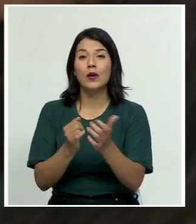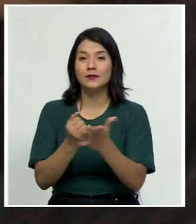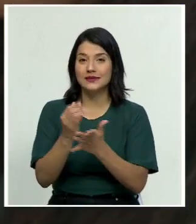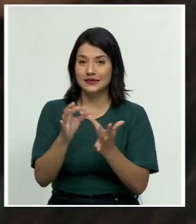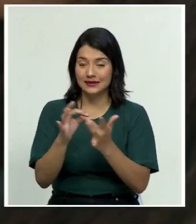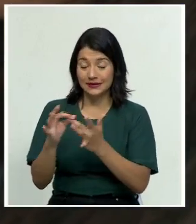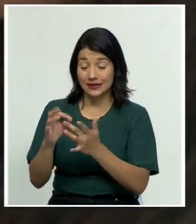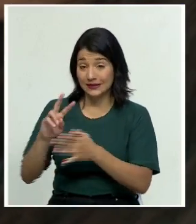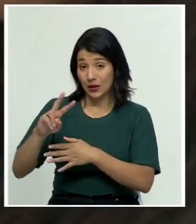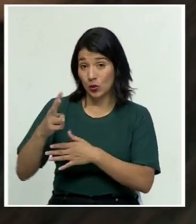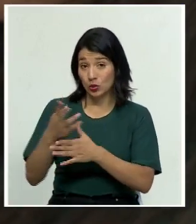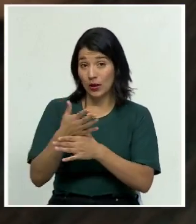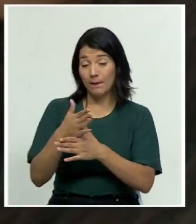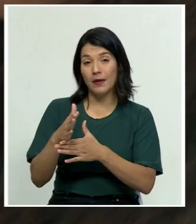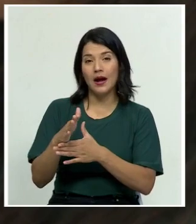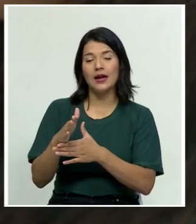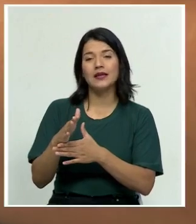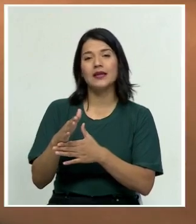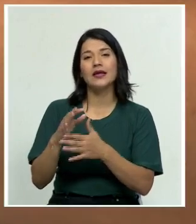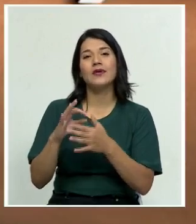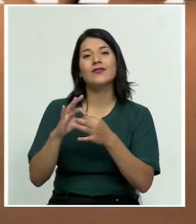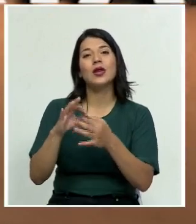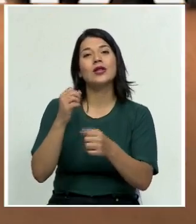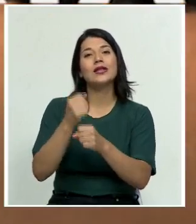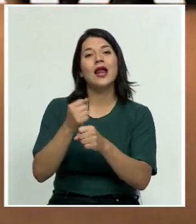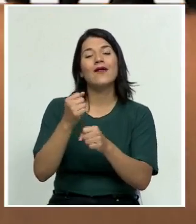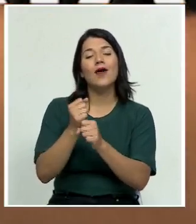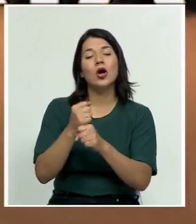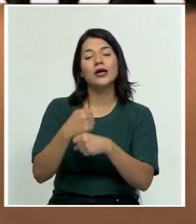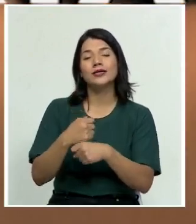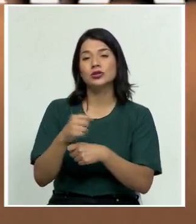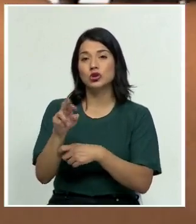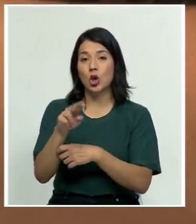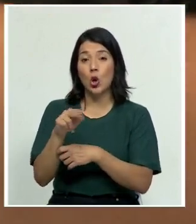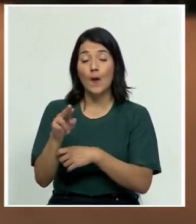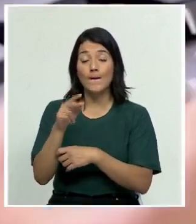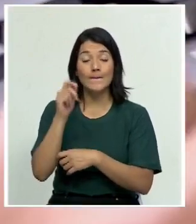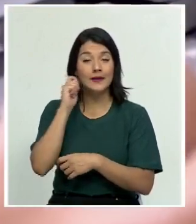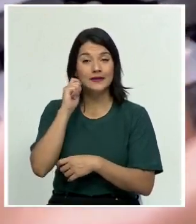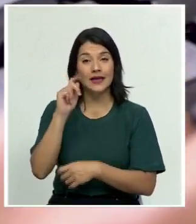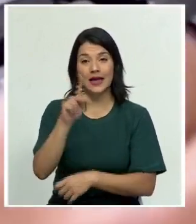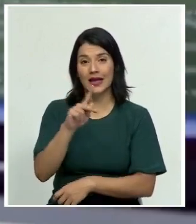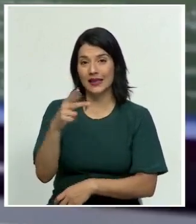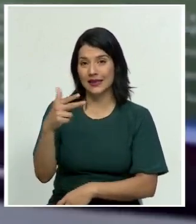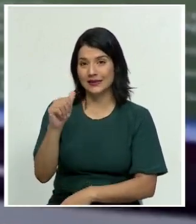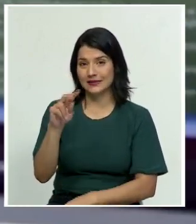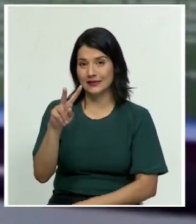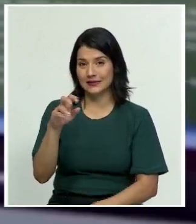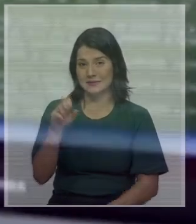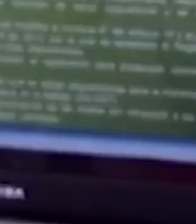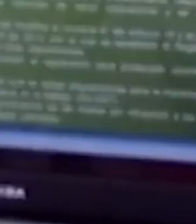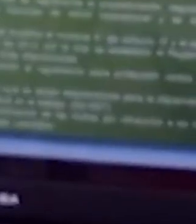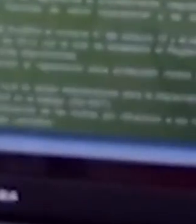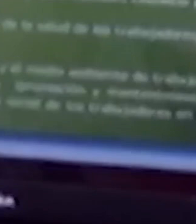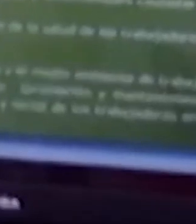segunda entrega de los trabajos que preparó nuestra compañera, la periodista Catherine Chávez.